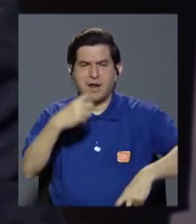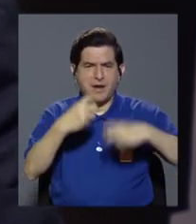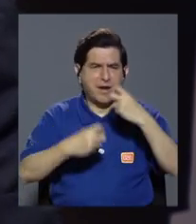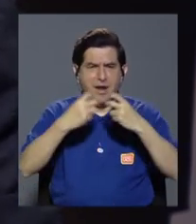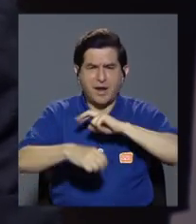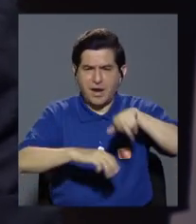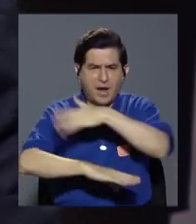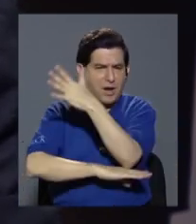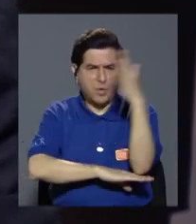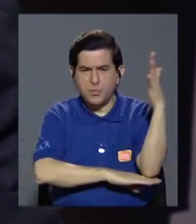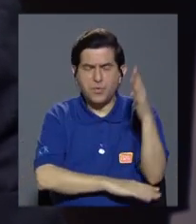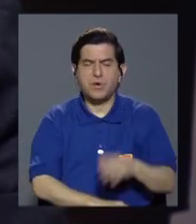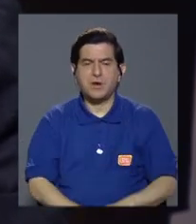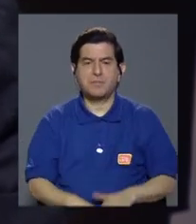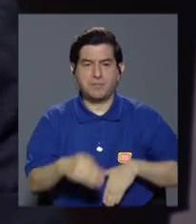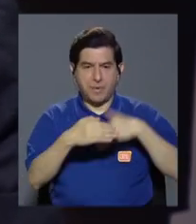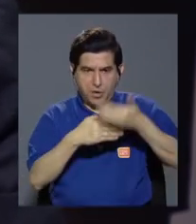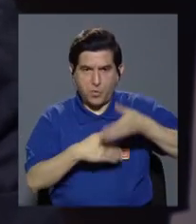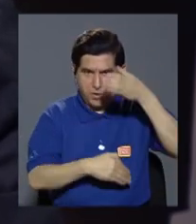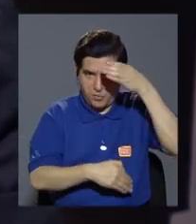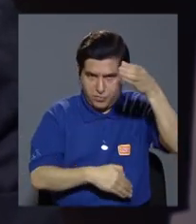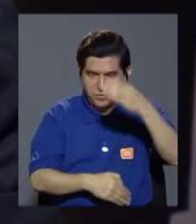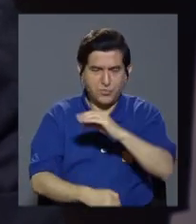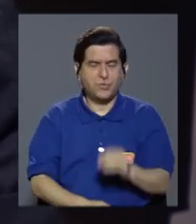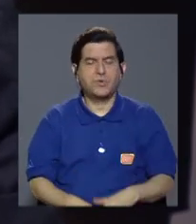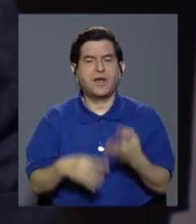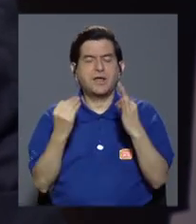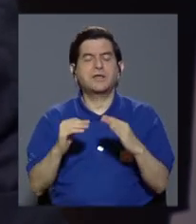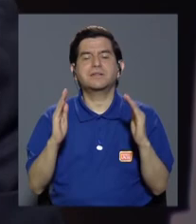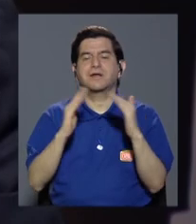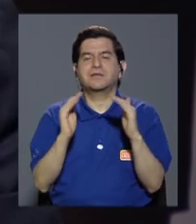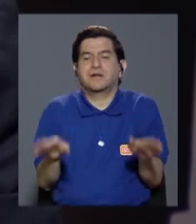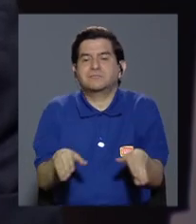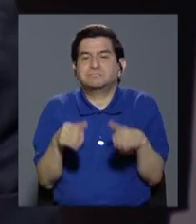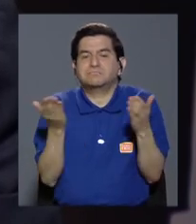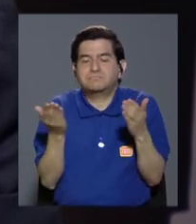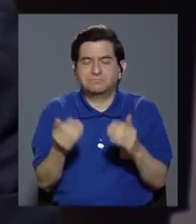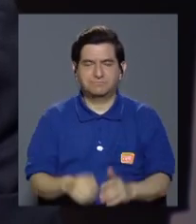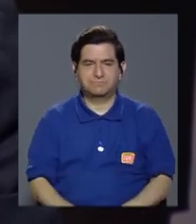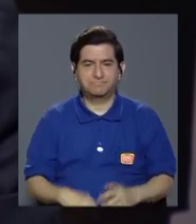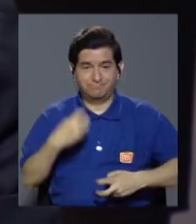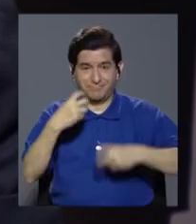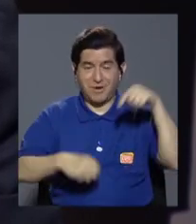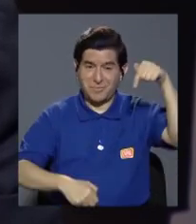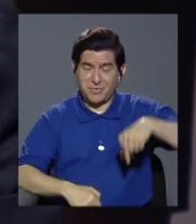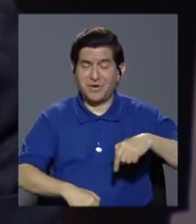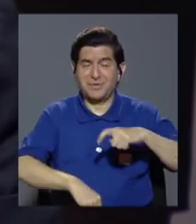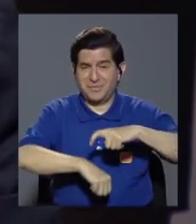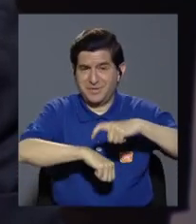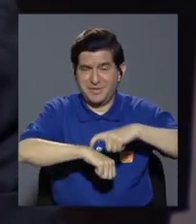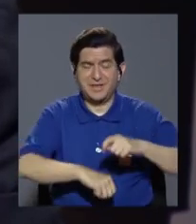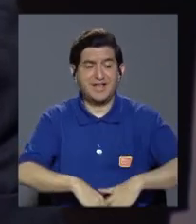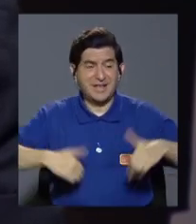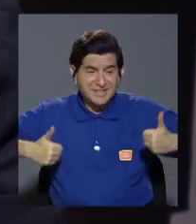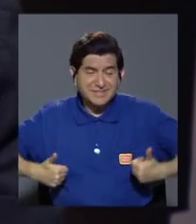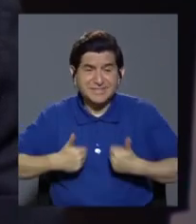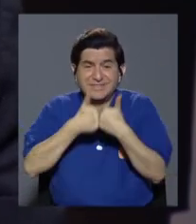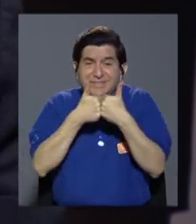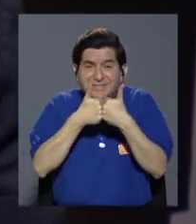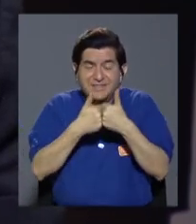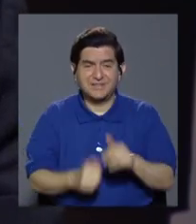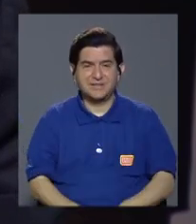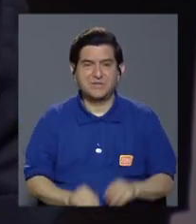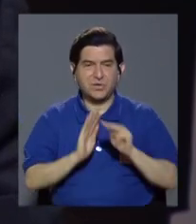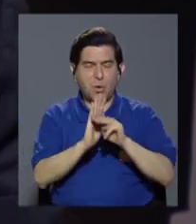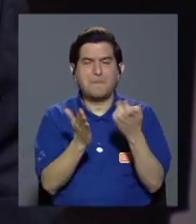reparar el daño a la cultura y encontrar una manera para convivir el problema que tenemos hoy contemporáneamente y es el desafío es que el